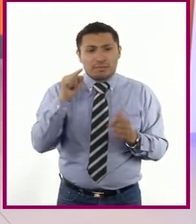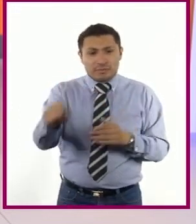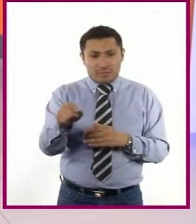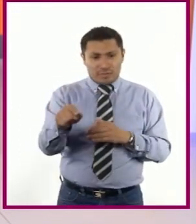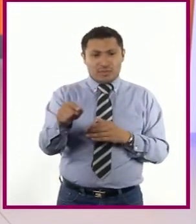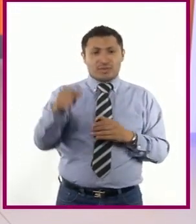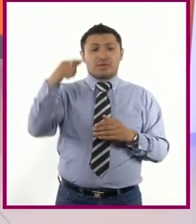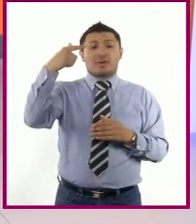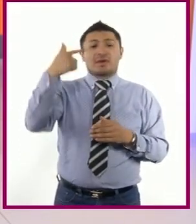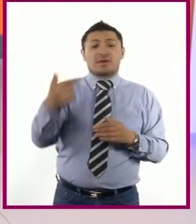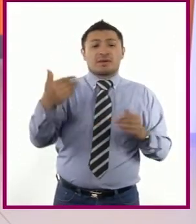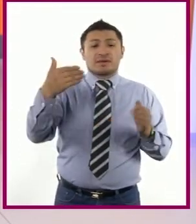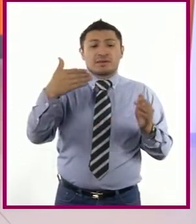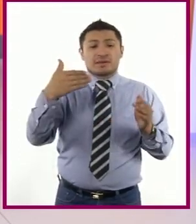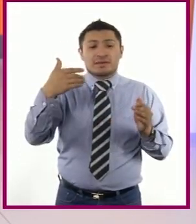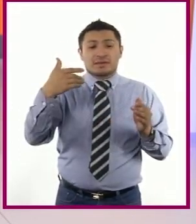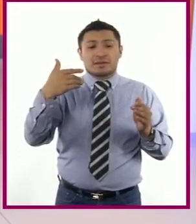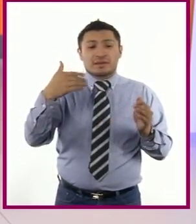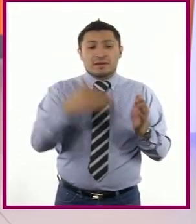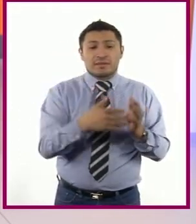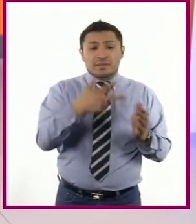28.7856 kilogramos menos